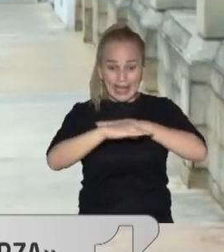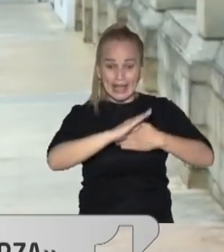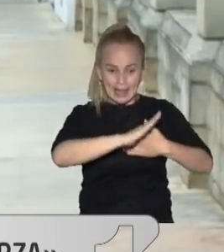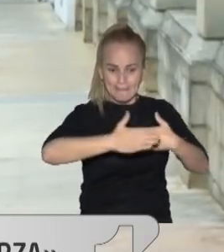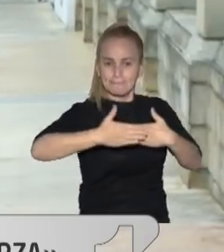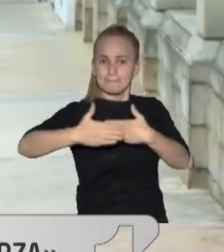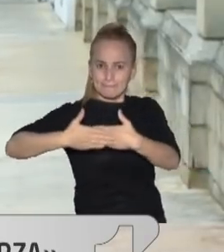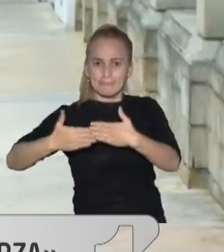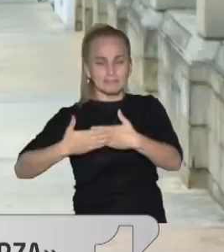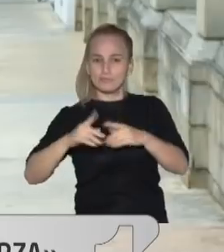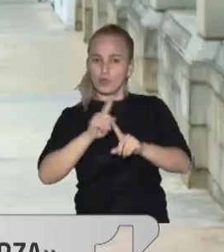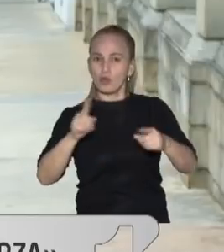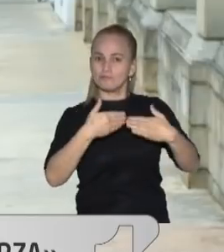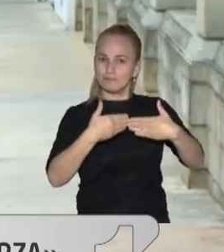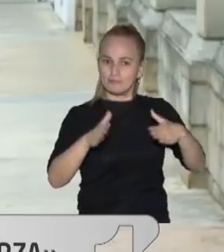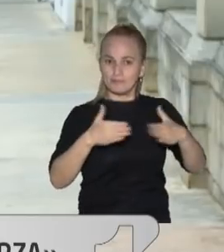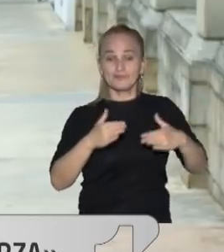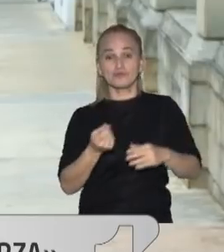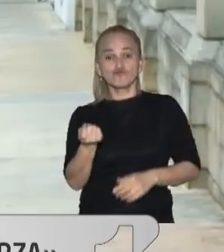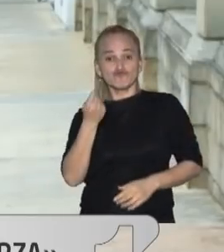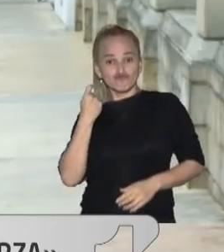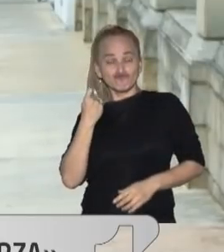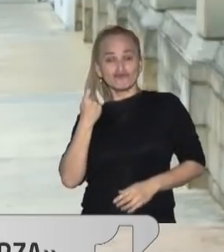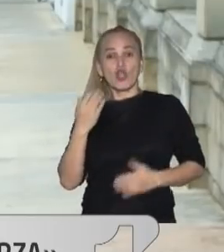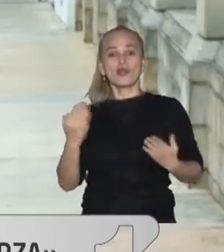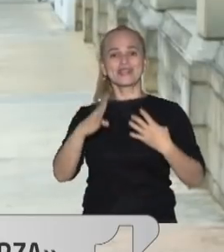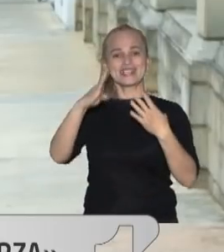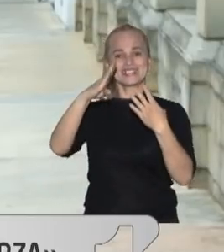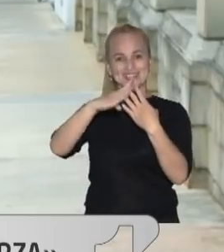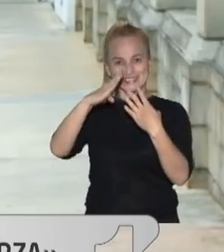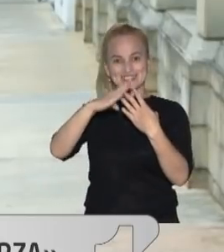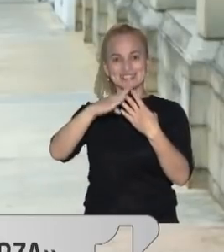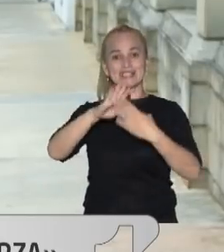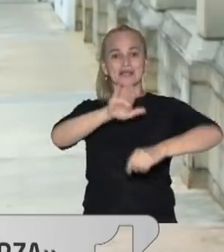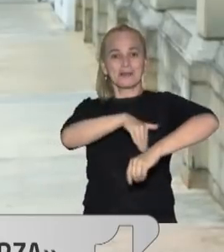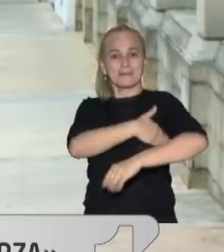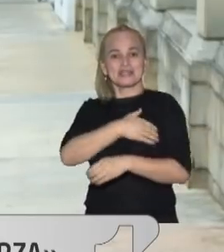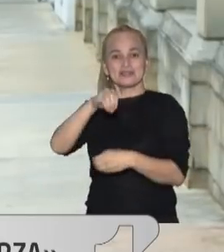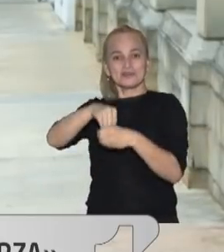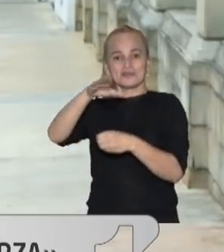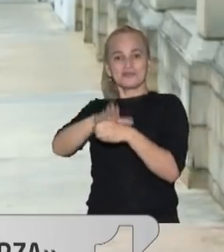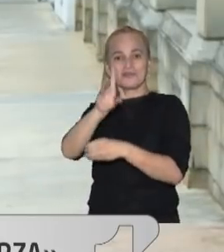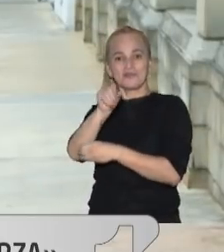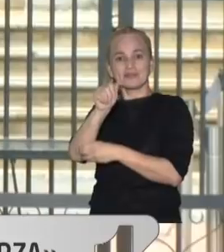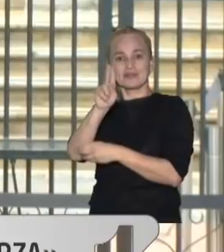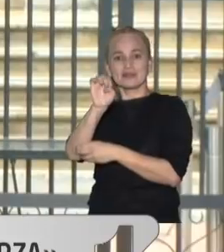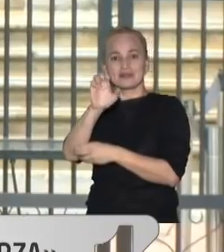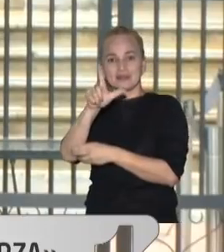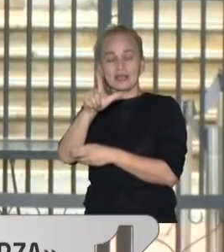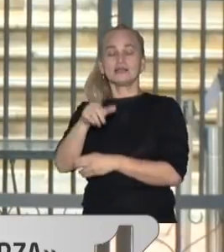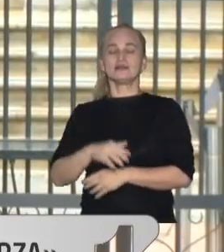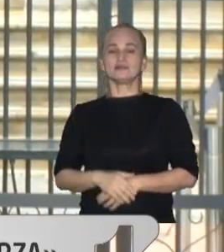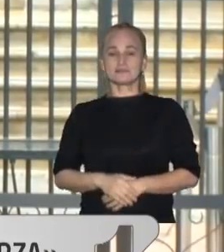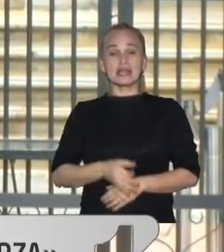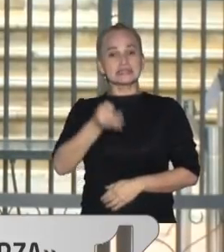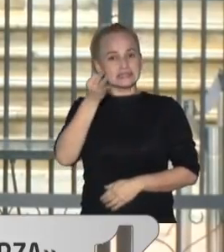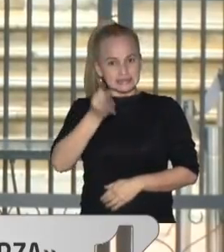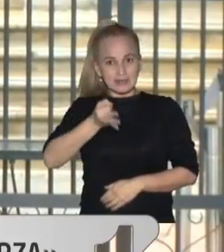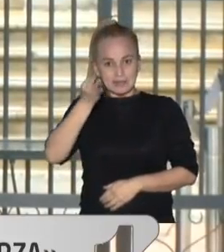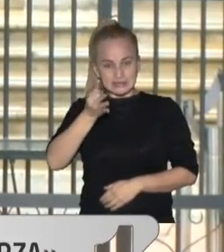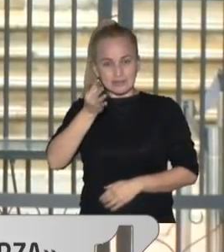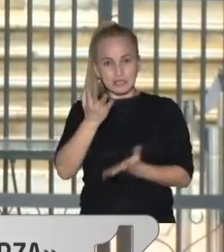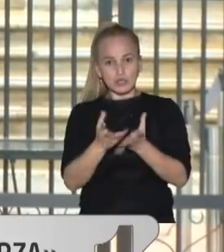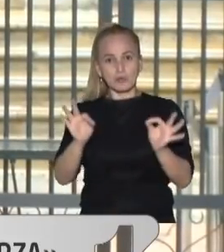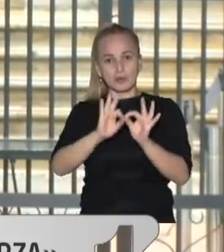las poblaciones afectadas. Esto lo acaba de decir aquí en la Casa de Nariño el ministro del Interior, Daniel Palacios. Siempre se ha privilegiado el